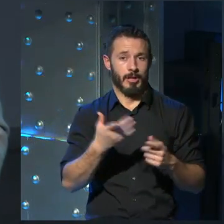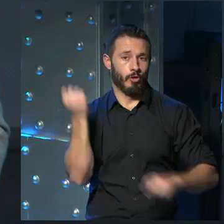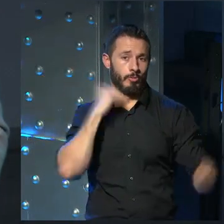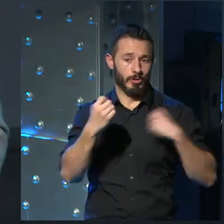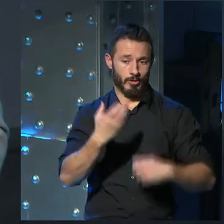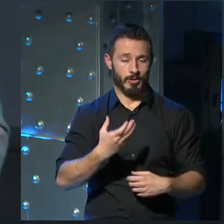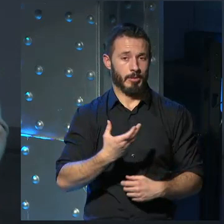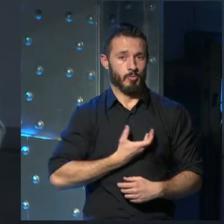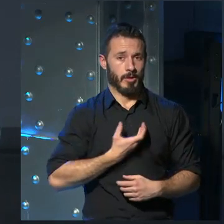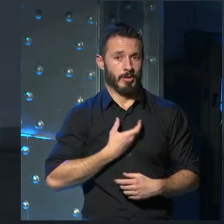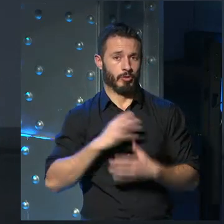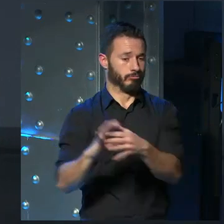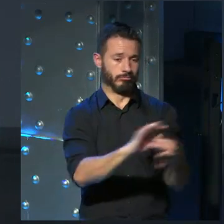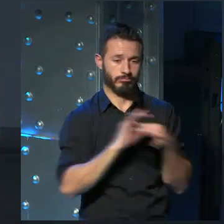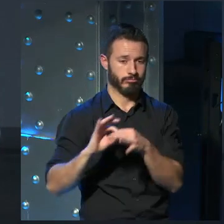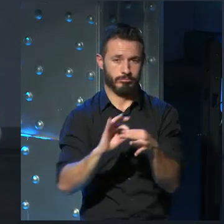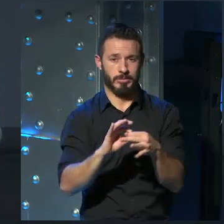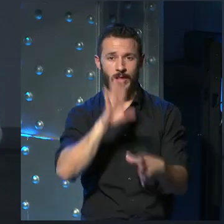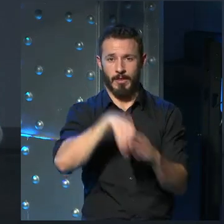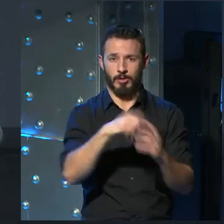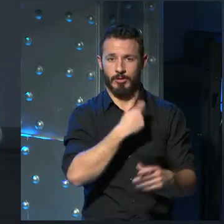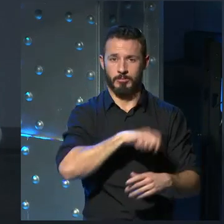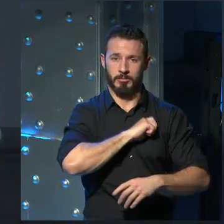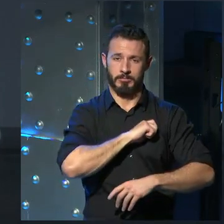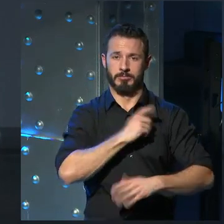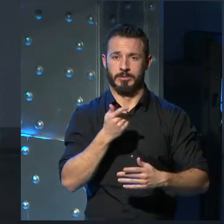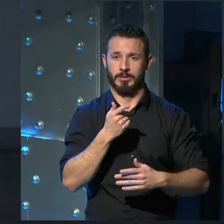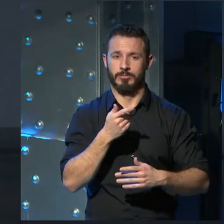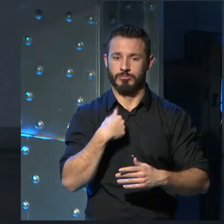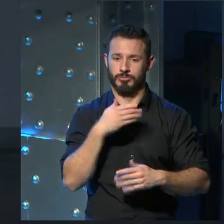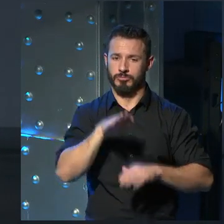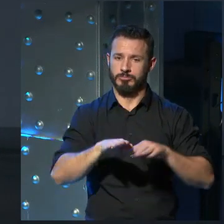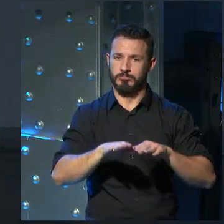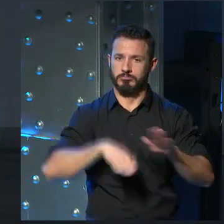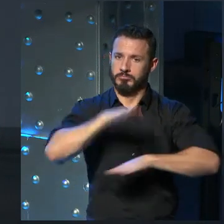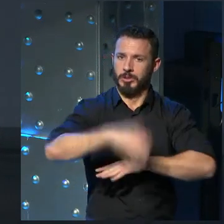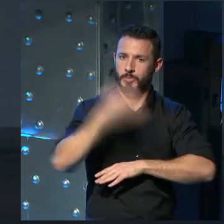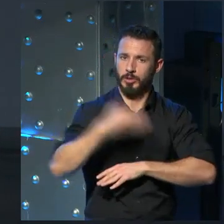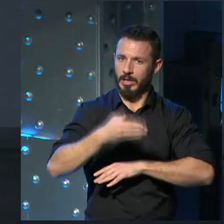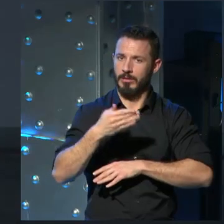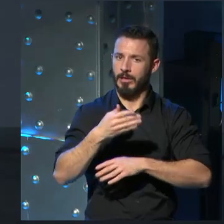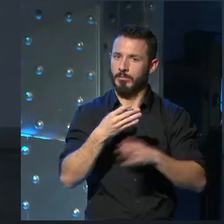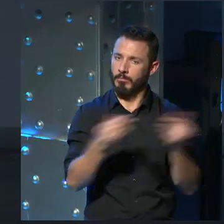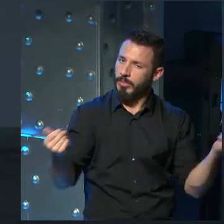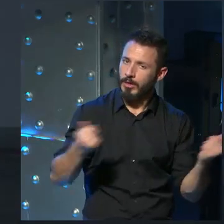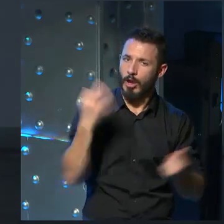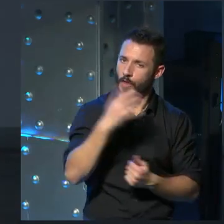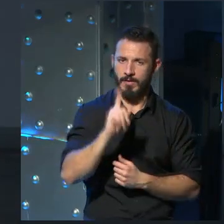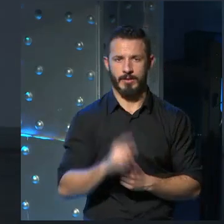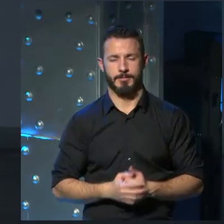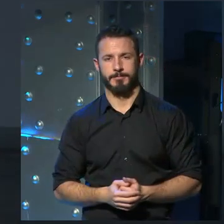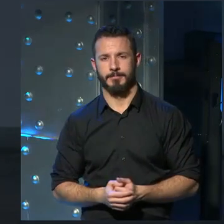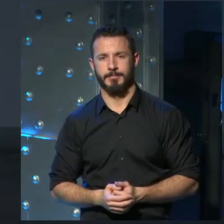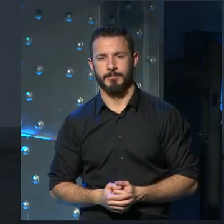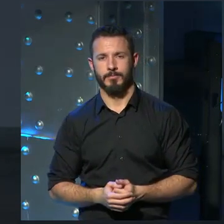torno a un proyecto de país, ¿no? Y ese es un paso fundamental que hemos dado y que no debiera perderse.